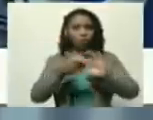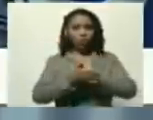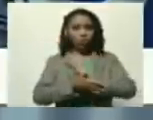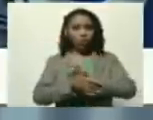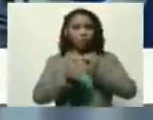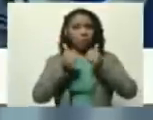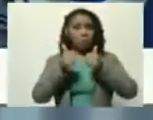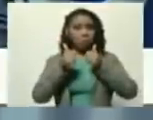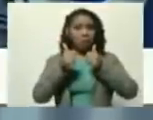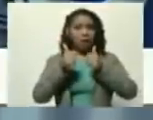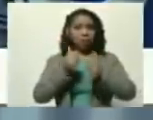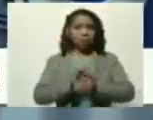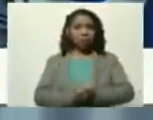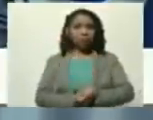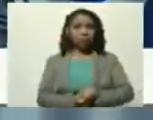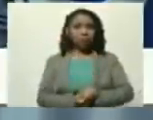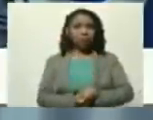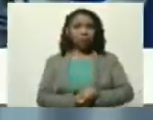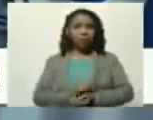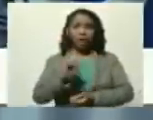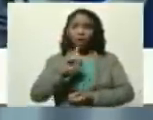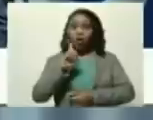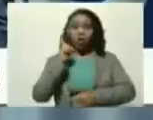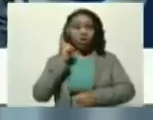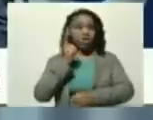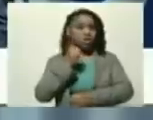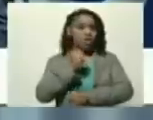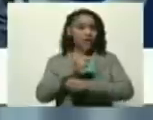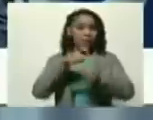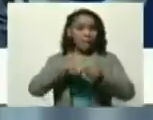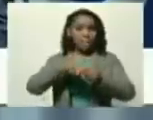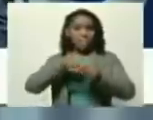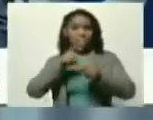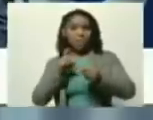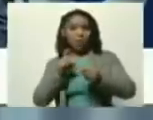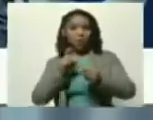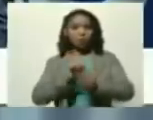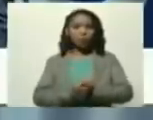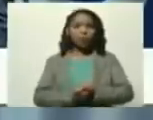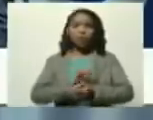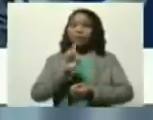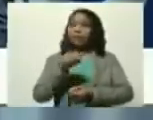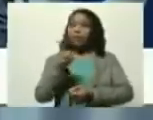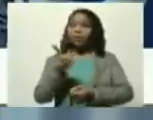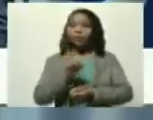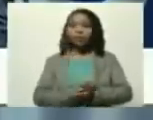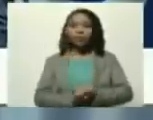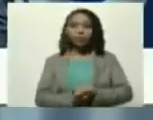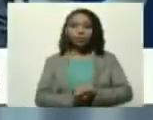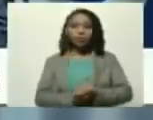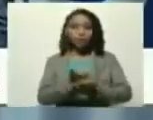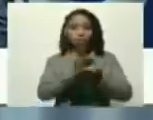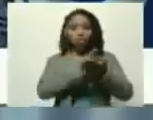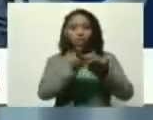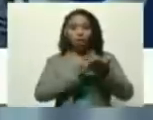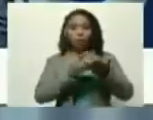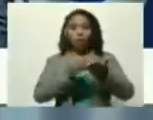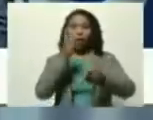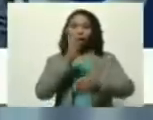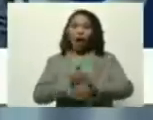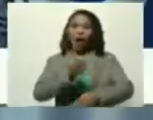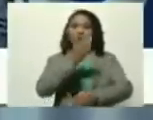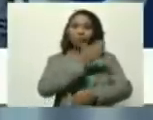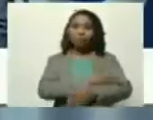estado, que no debe ser desincorporada, sino con un documento